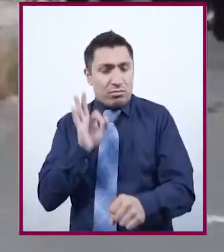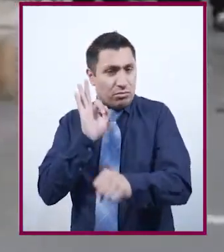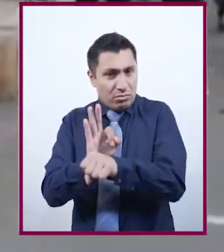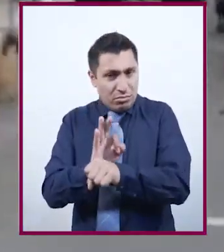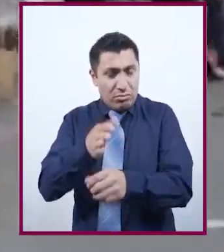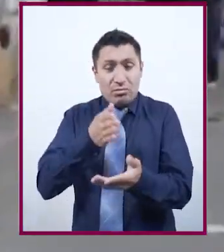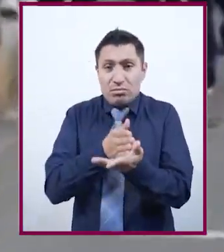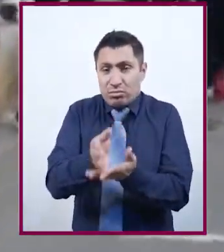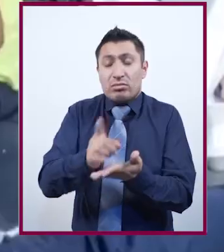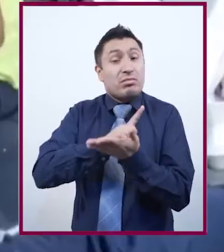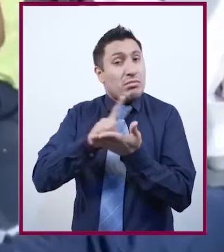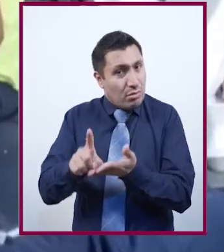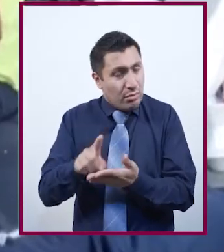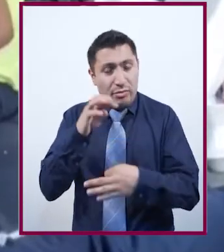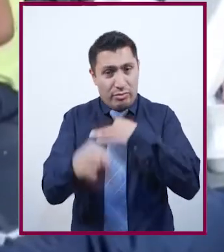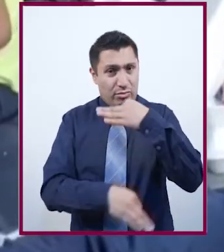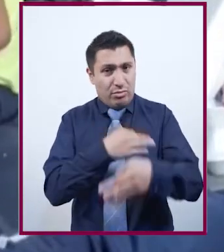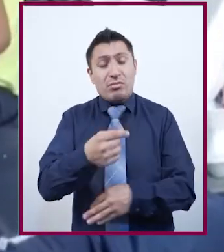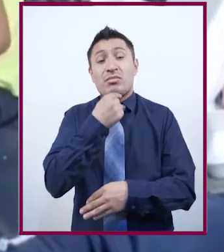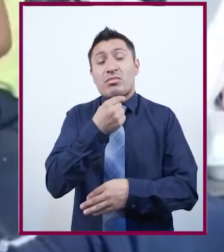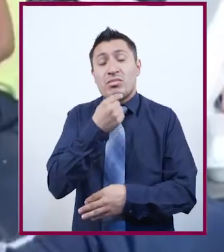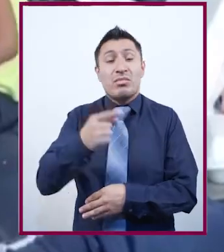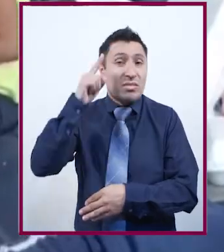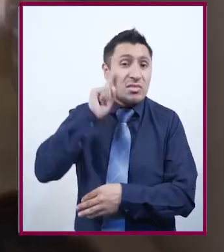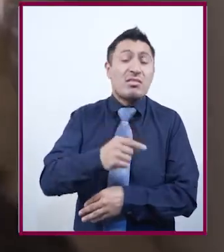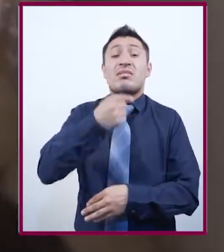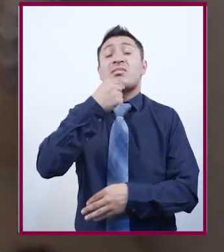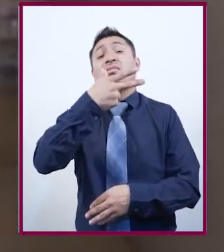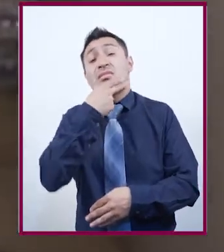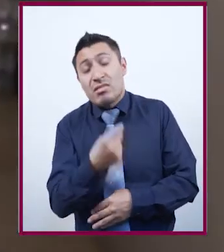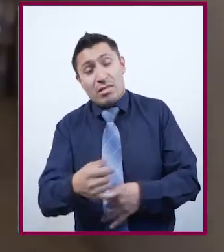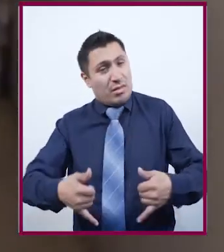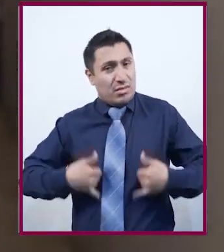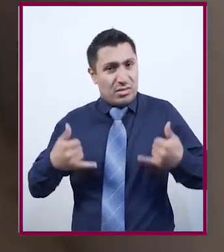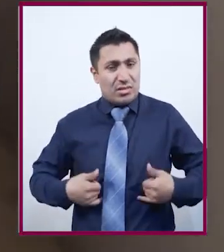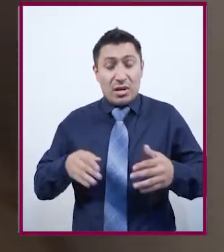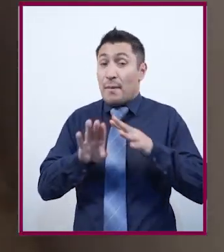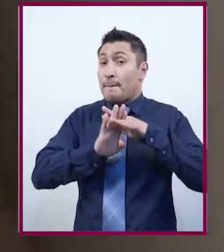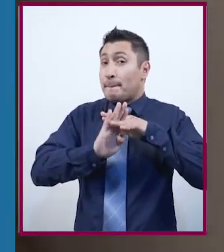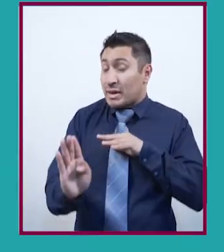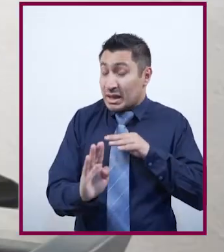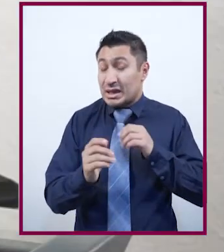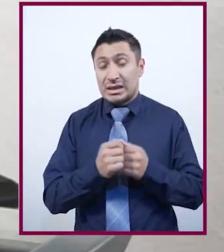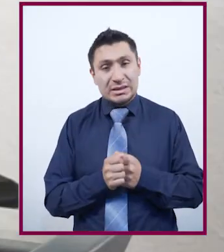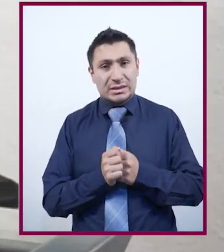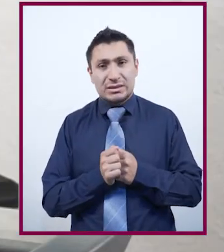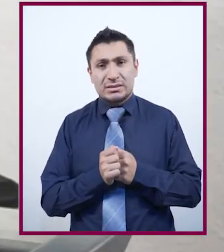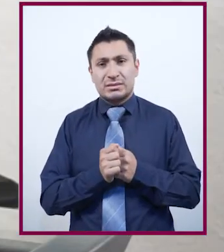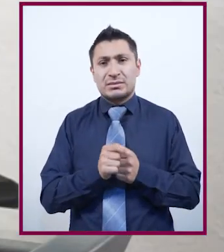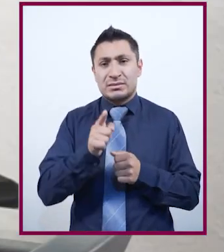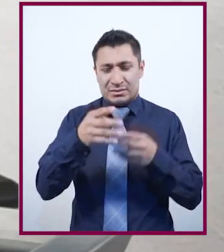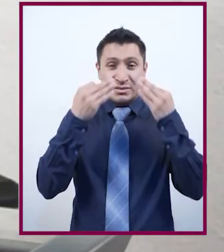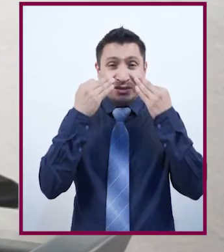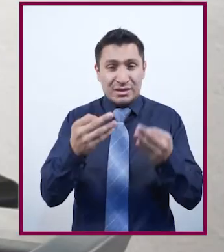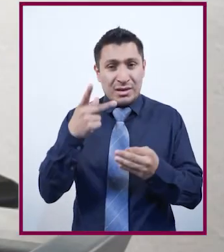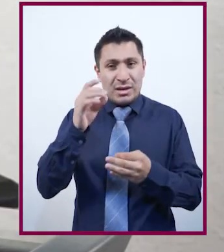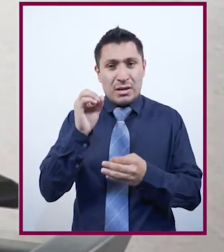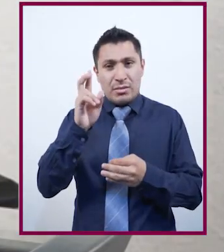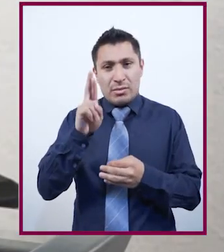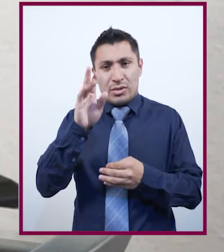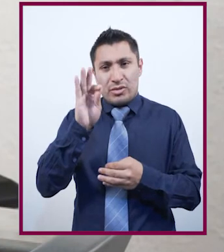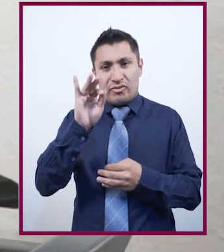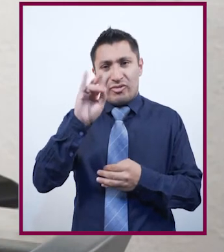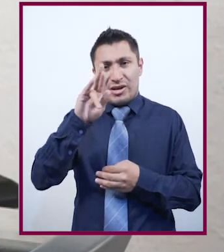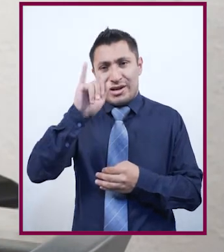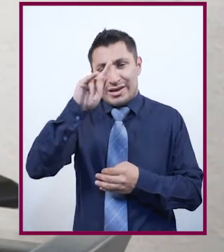el acceso a derechos a todos los niños, niñas y adolescentes migrantes. Como has podido ver desde el Porfiriato hasta el día